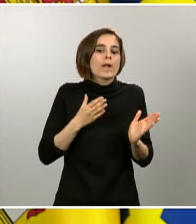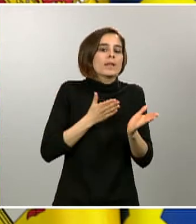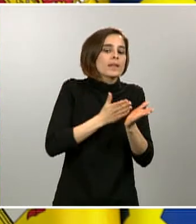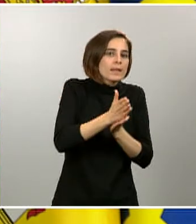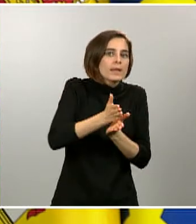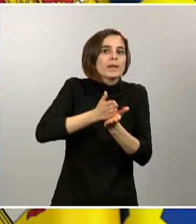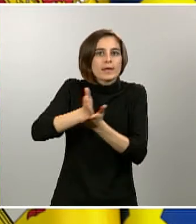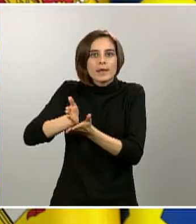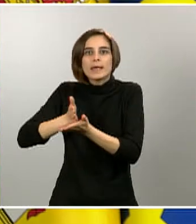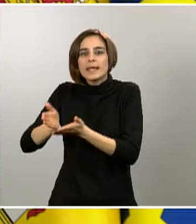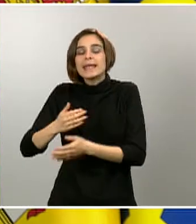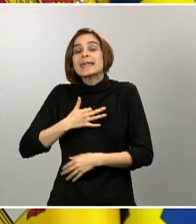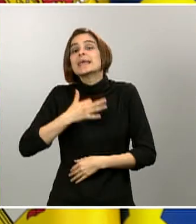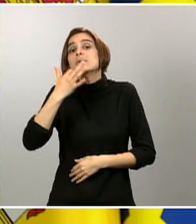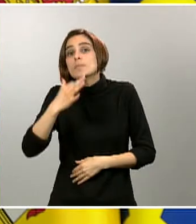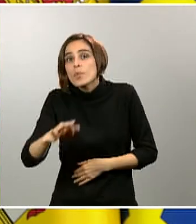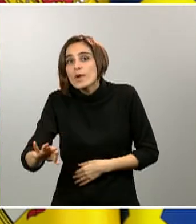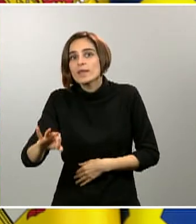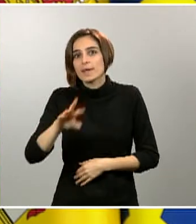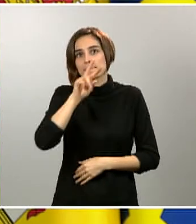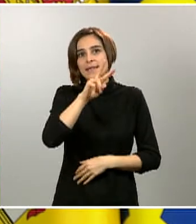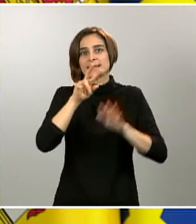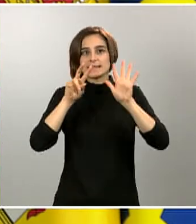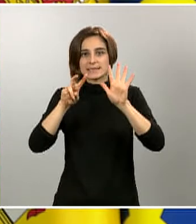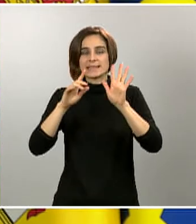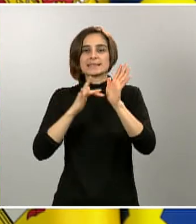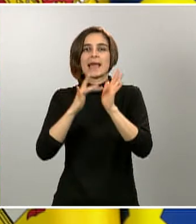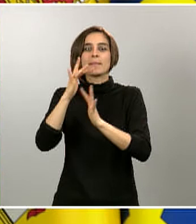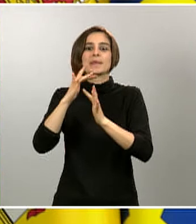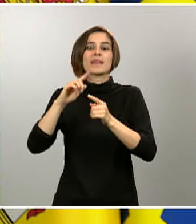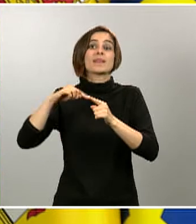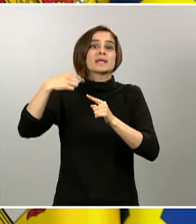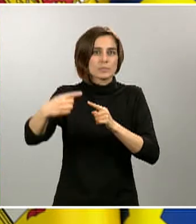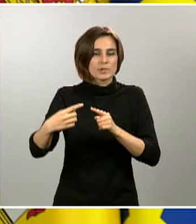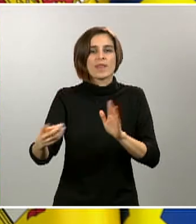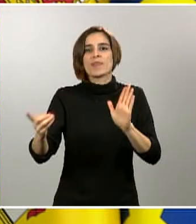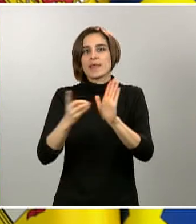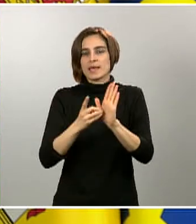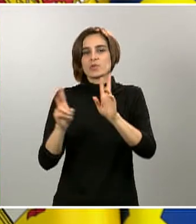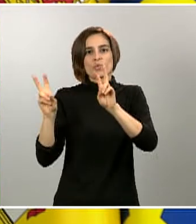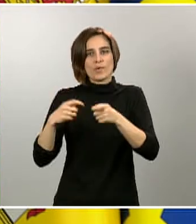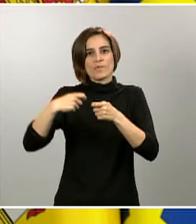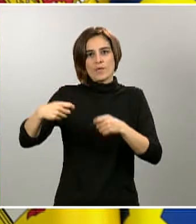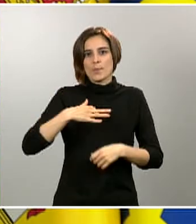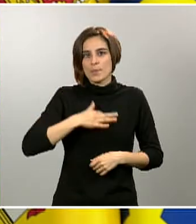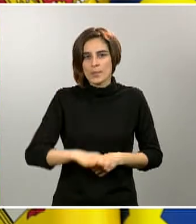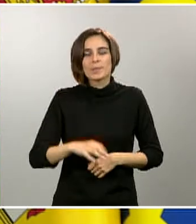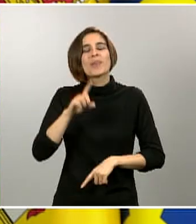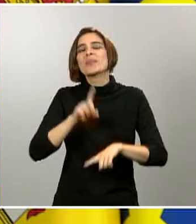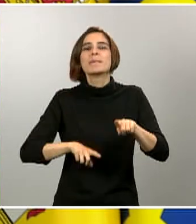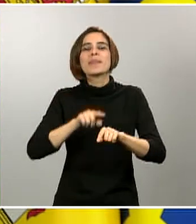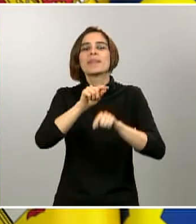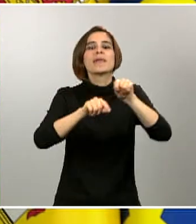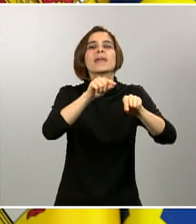tengamos que acudir a un nuevo decreto. Vamos a verlo cómo evolucione, en función de cómo evolucione la epidemia. En cualquier caso, el presidente del Gobierno habló de una